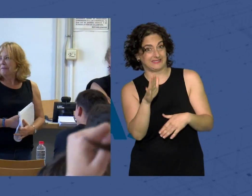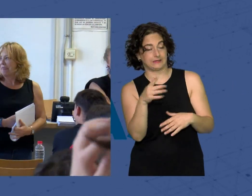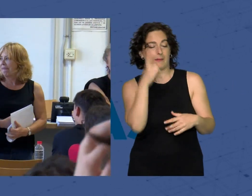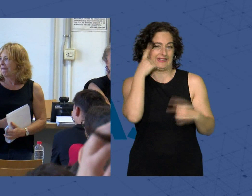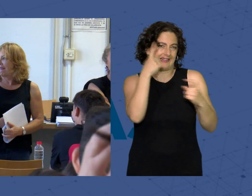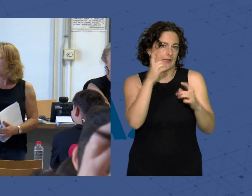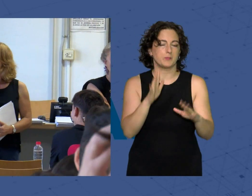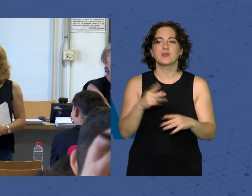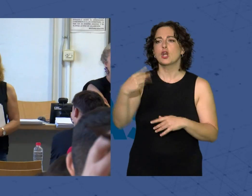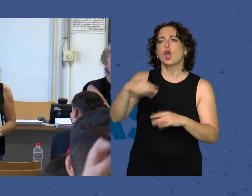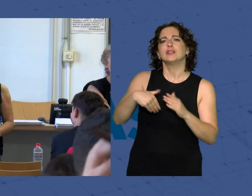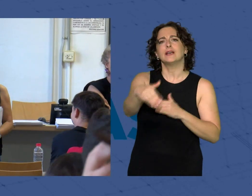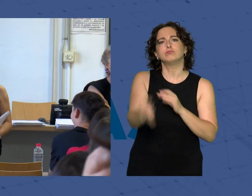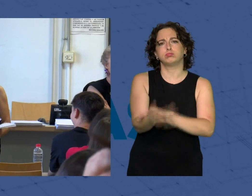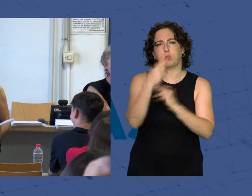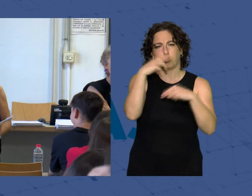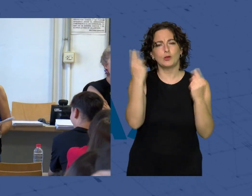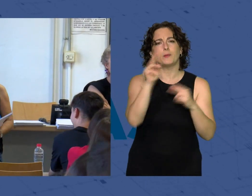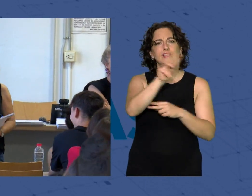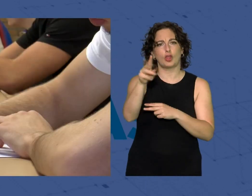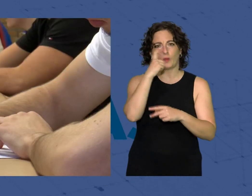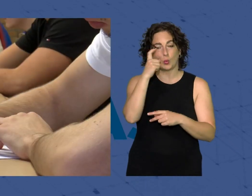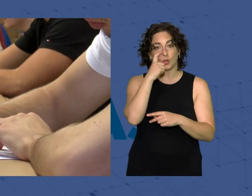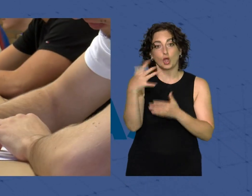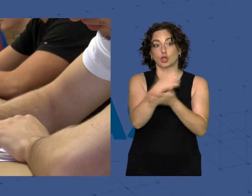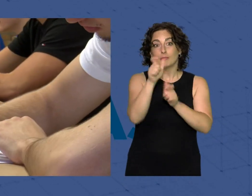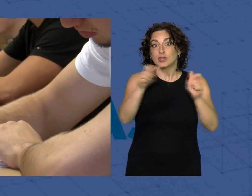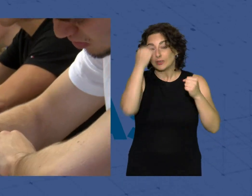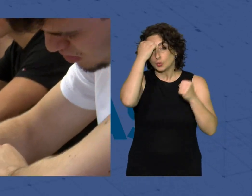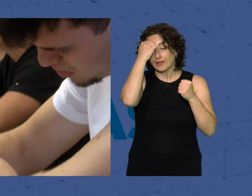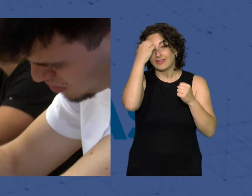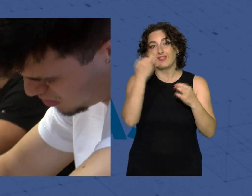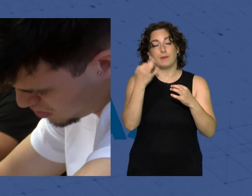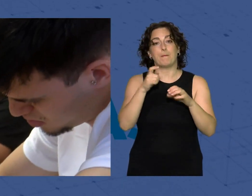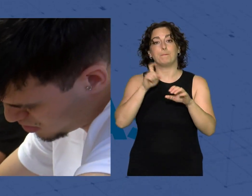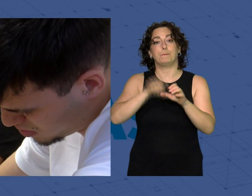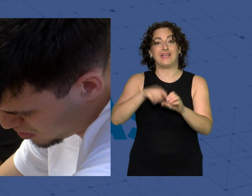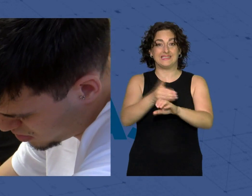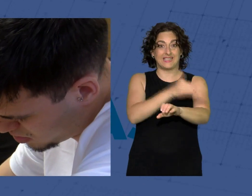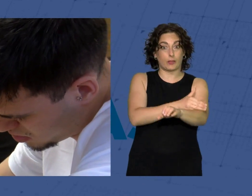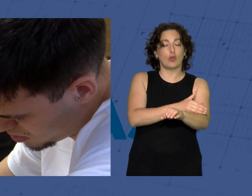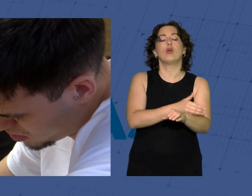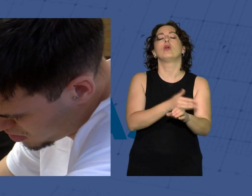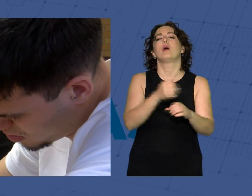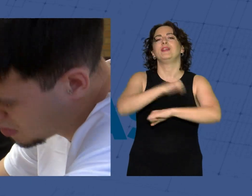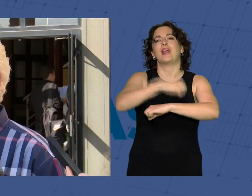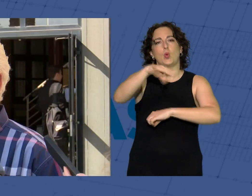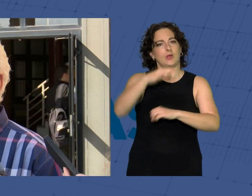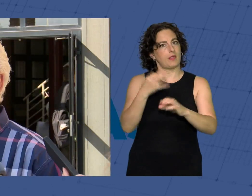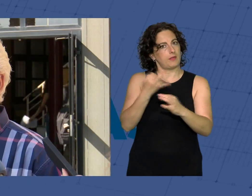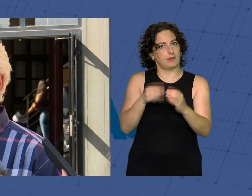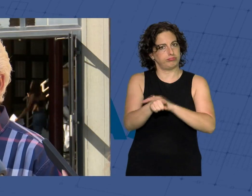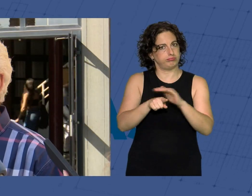Las notas se conocerán el 22 de junio. Todos los estudiantes deben tramitar su prescripción a través de la Ventanilla Única.